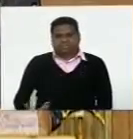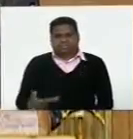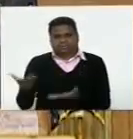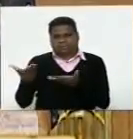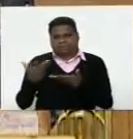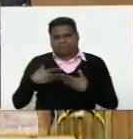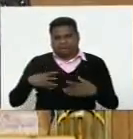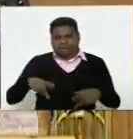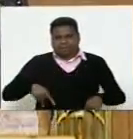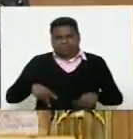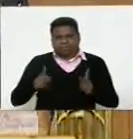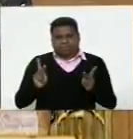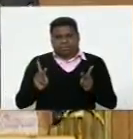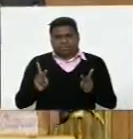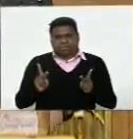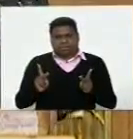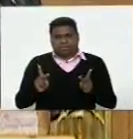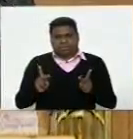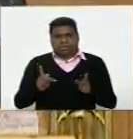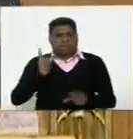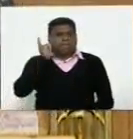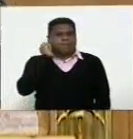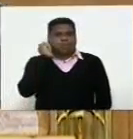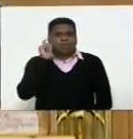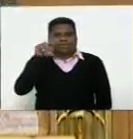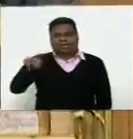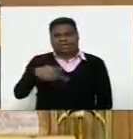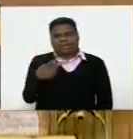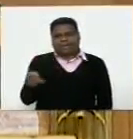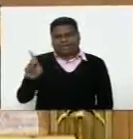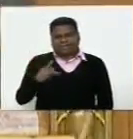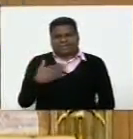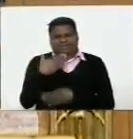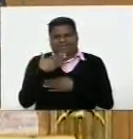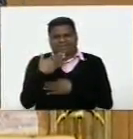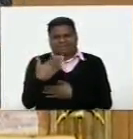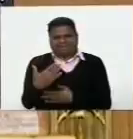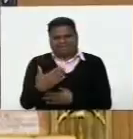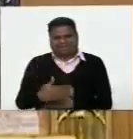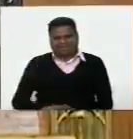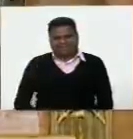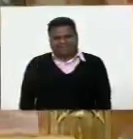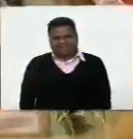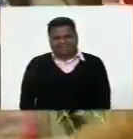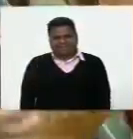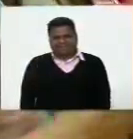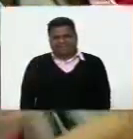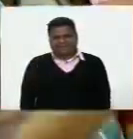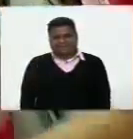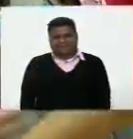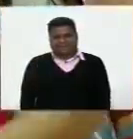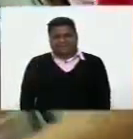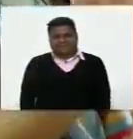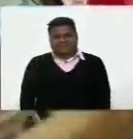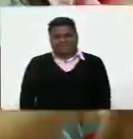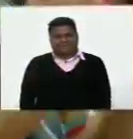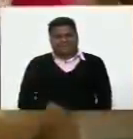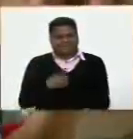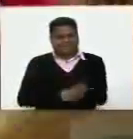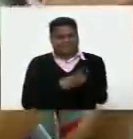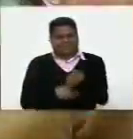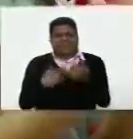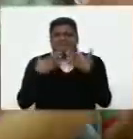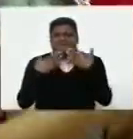la oportunidad de estar con las mujeres de la patria. Así que, igual, hermanas y hermanos, gracias por este